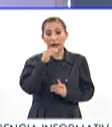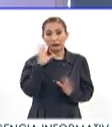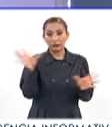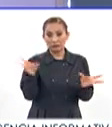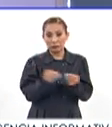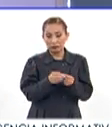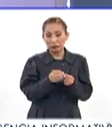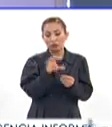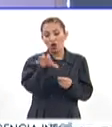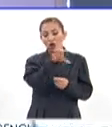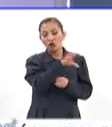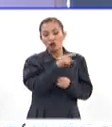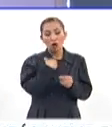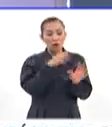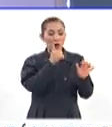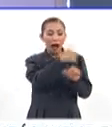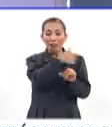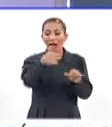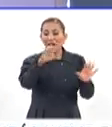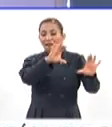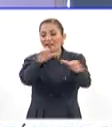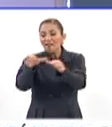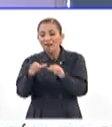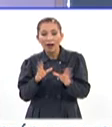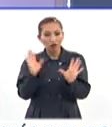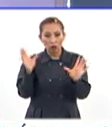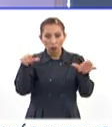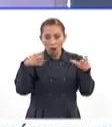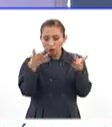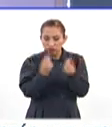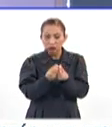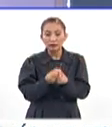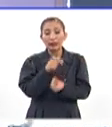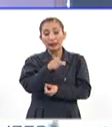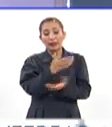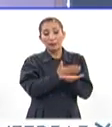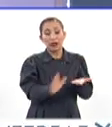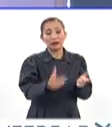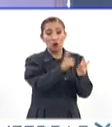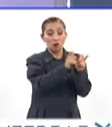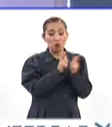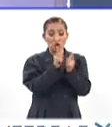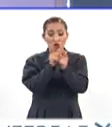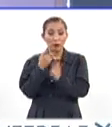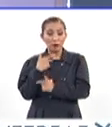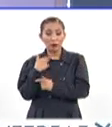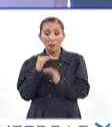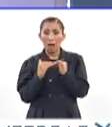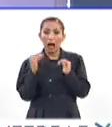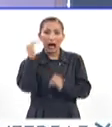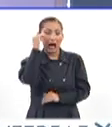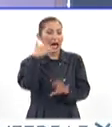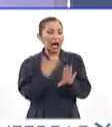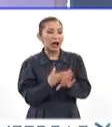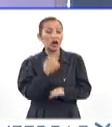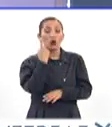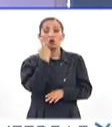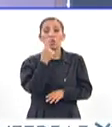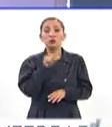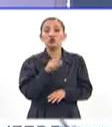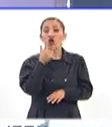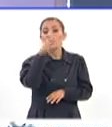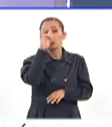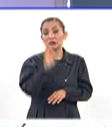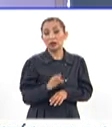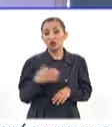suma, ya no hicimos una clasificación puntual. Y por lo que hace a los partidos políticos, fue el más alto, fue el